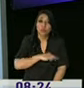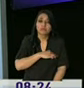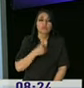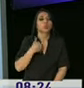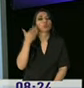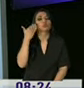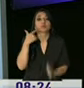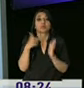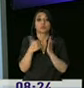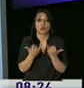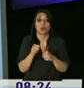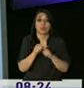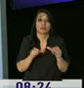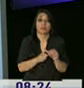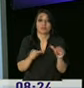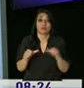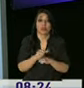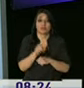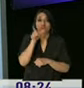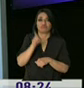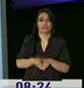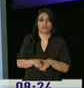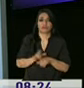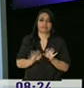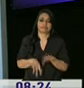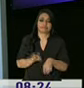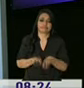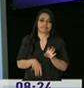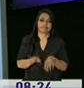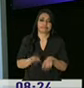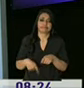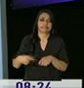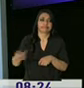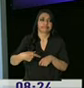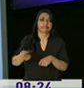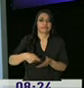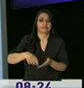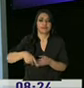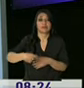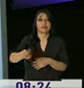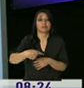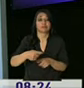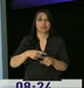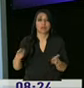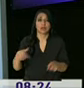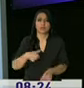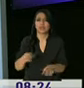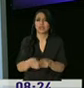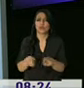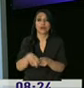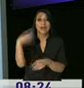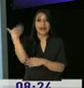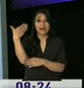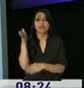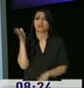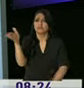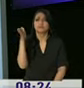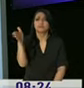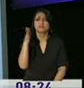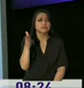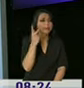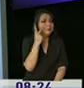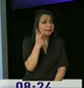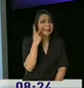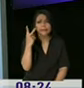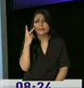ahora es un individuo que se pasa en el escritorio despachando papeles y no sale como el alcalde a caminar por sus zonas. Hay que recordarle a